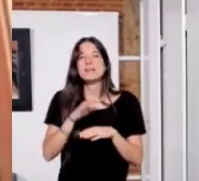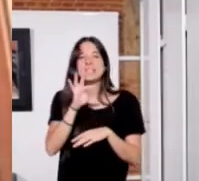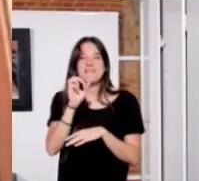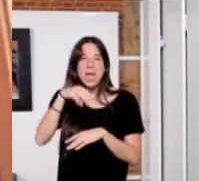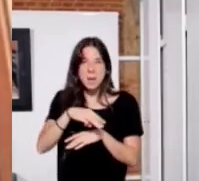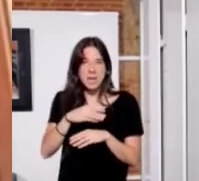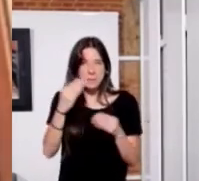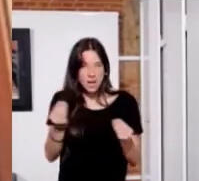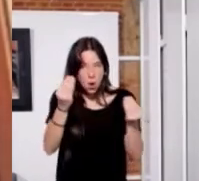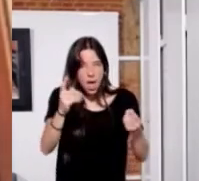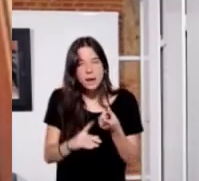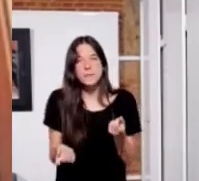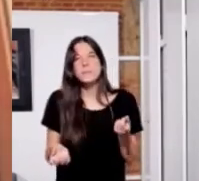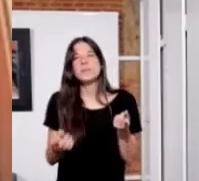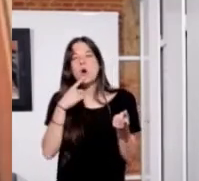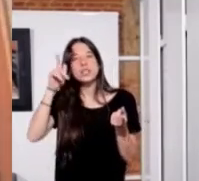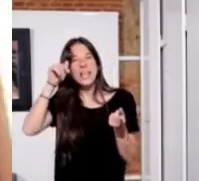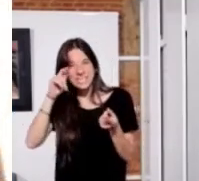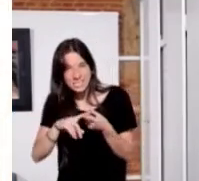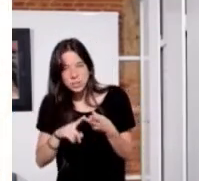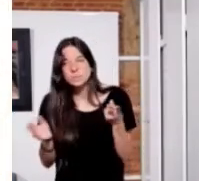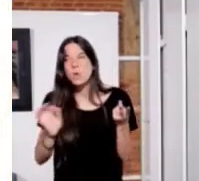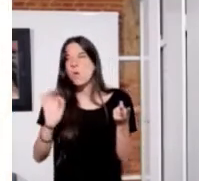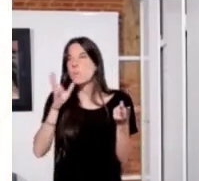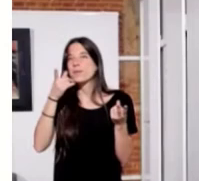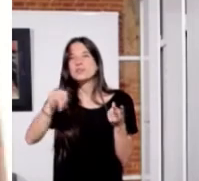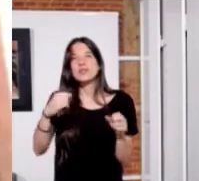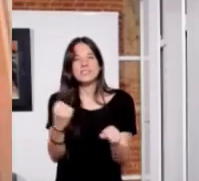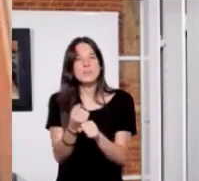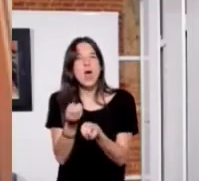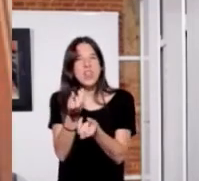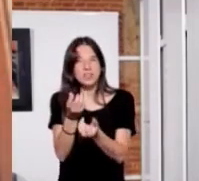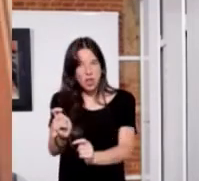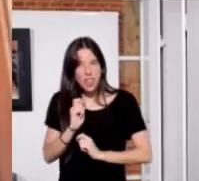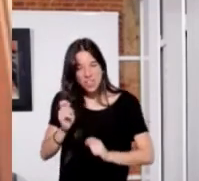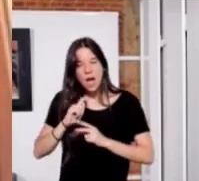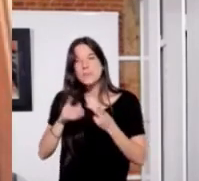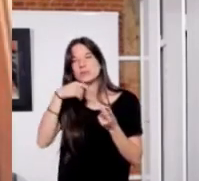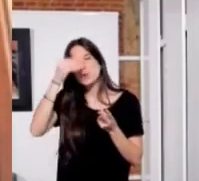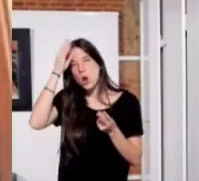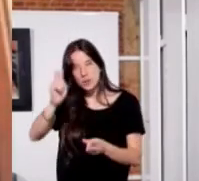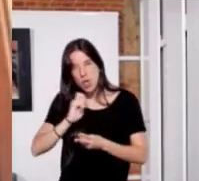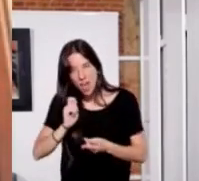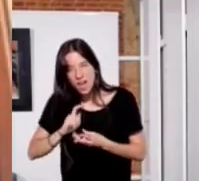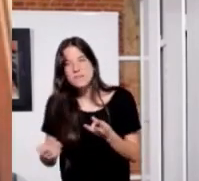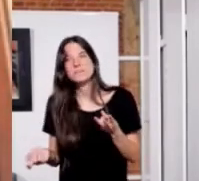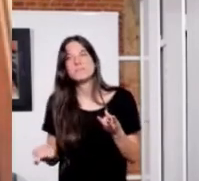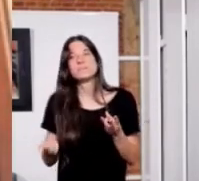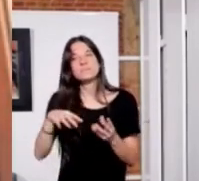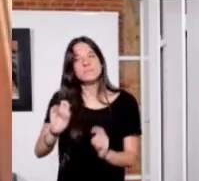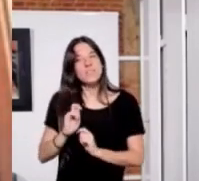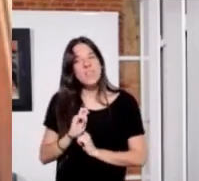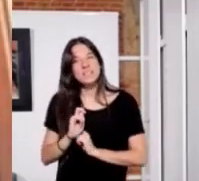fin de máster, tesis doctorales, porque nos dais datos, porque nos dais conocimientos. Vais a conocer a